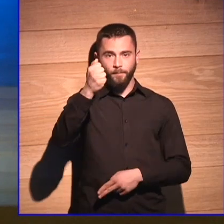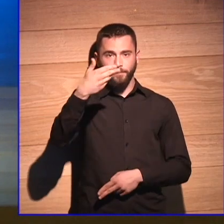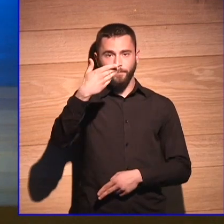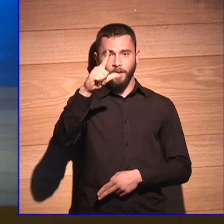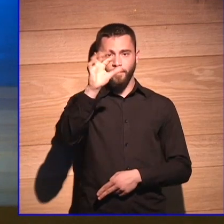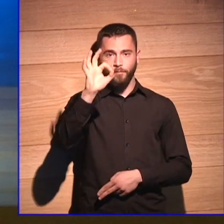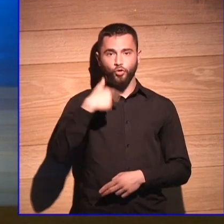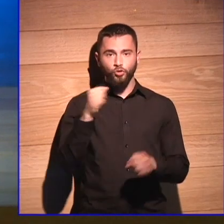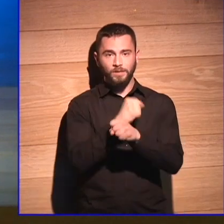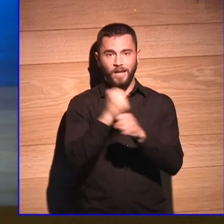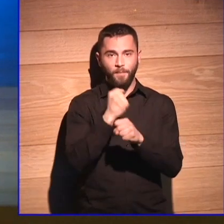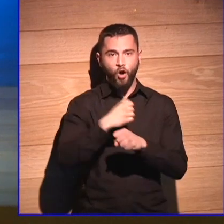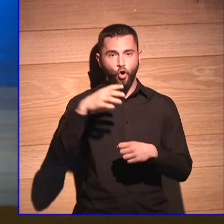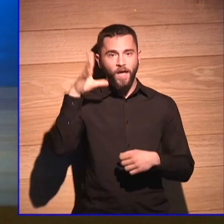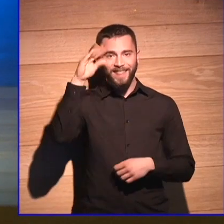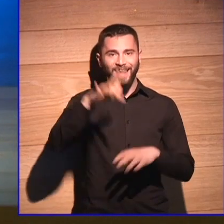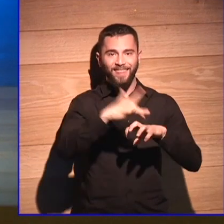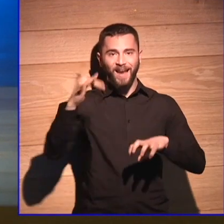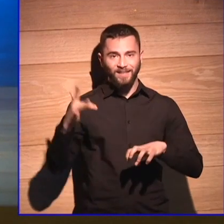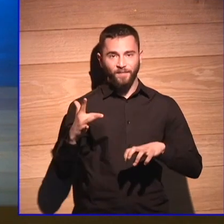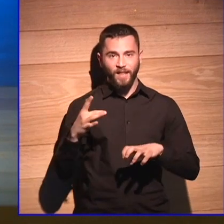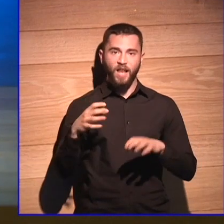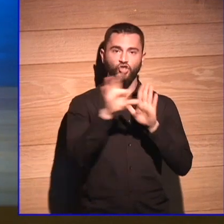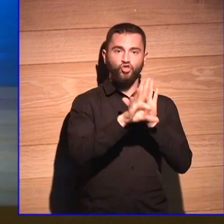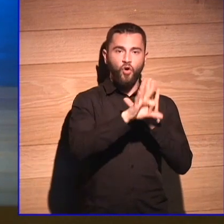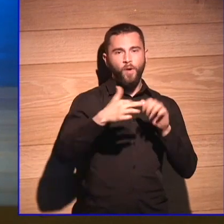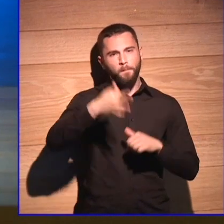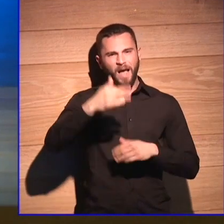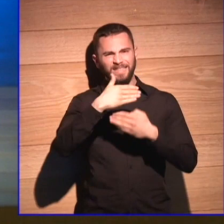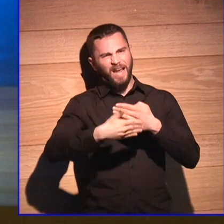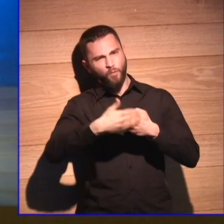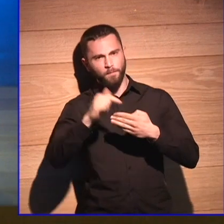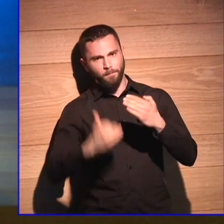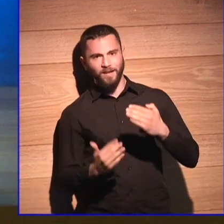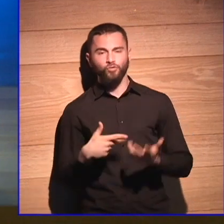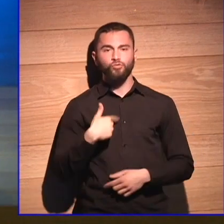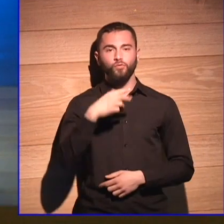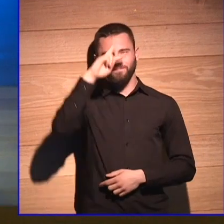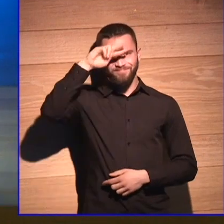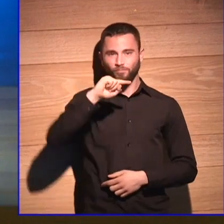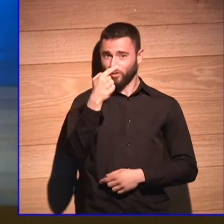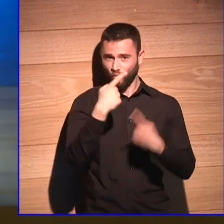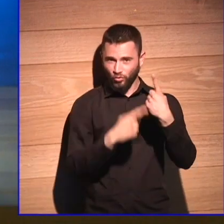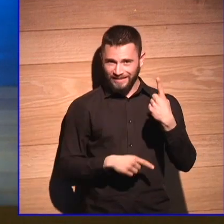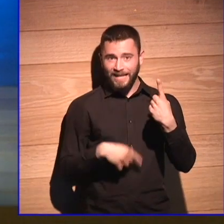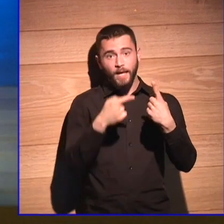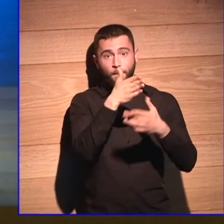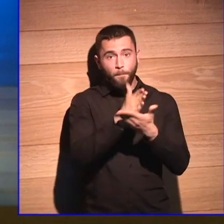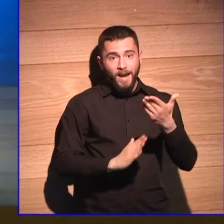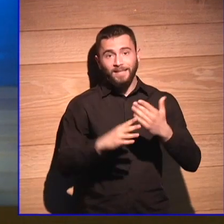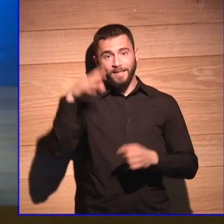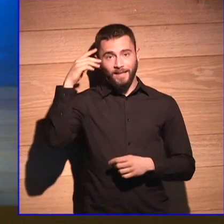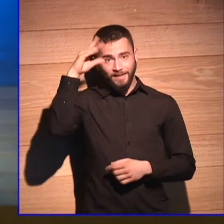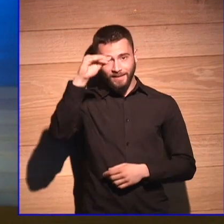trabajo en inteligencia artificial, sobre todo más software que hardware, pero hay una cosa que me preocupa y es que creo que hay como una parte de la inteligencia